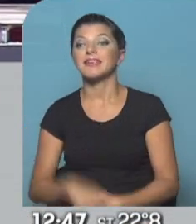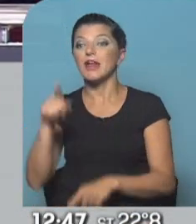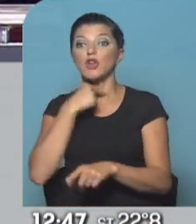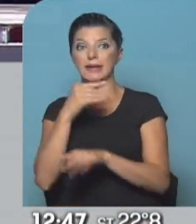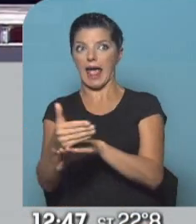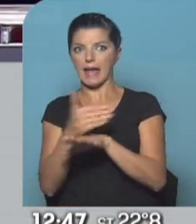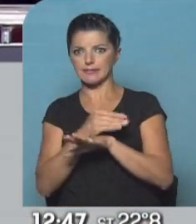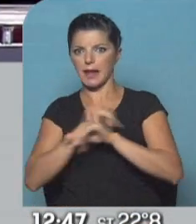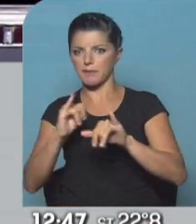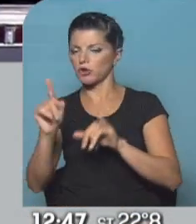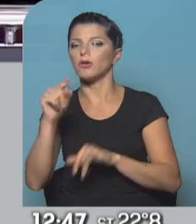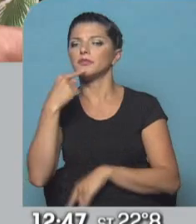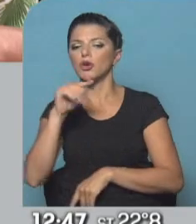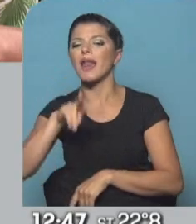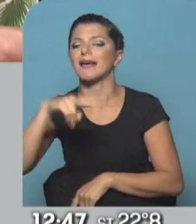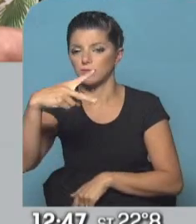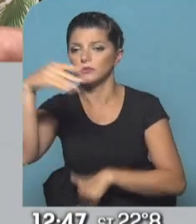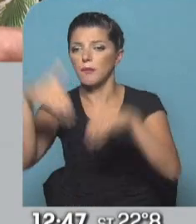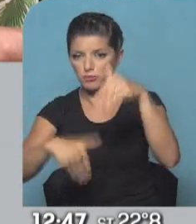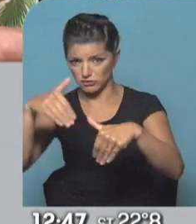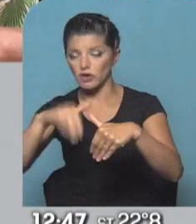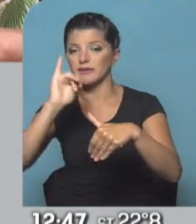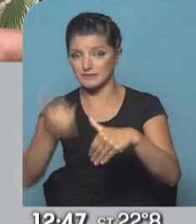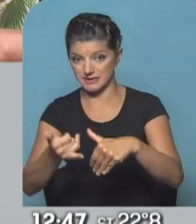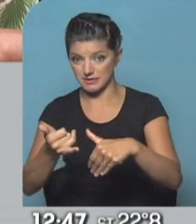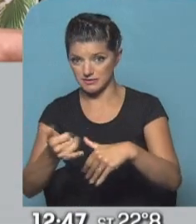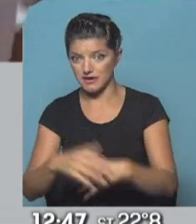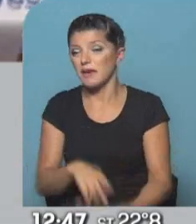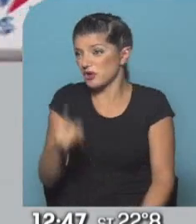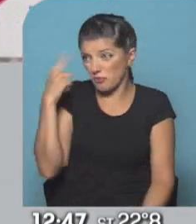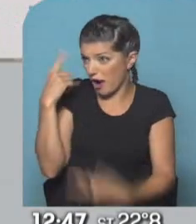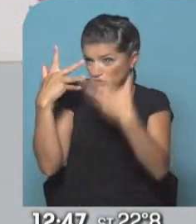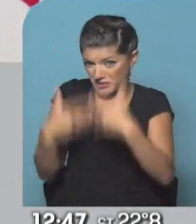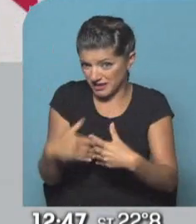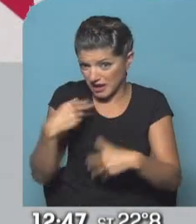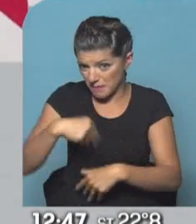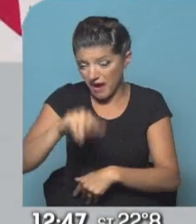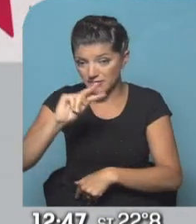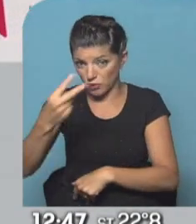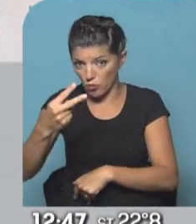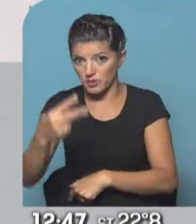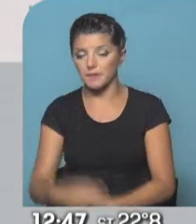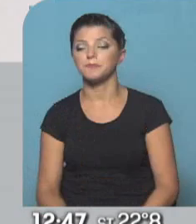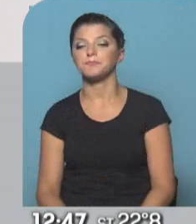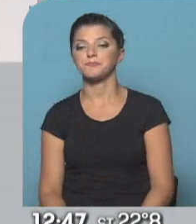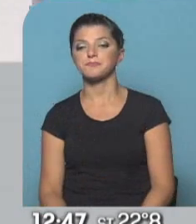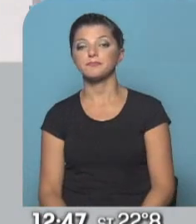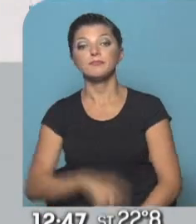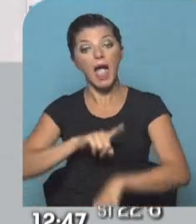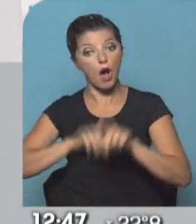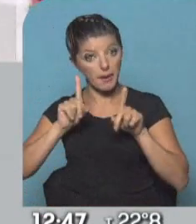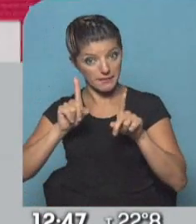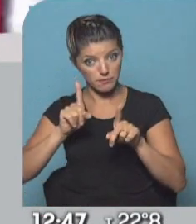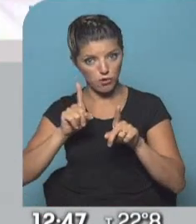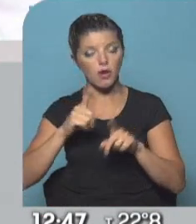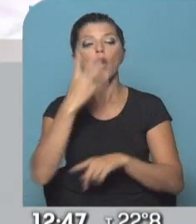de la primera vuelta porque se descuenta que habrá segunda vuelta, más allá de la diferencia. 45% tiene en este momento